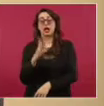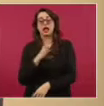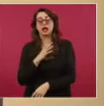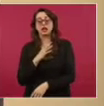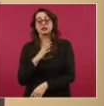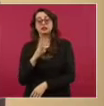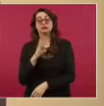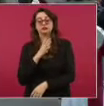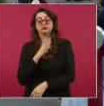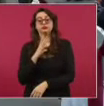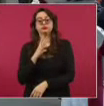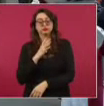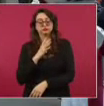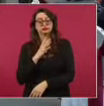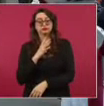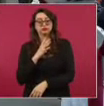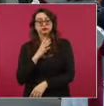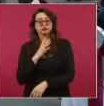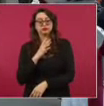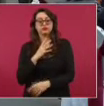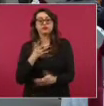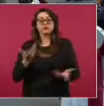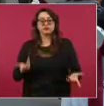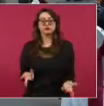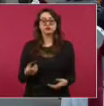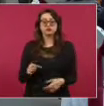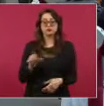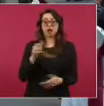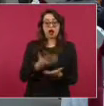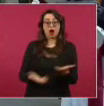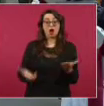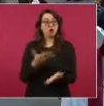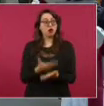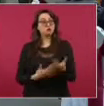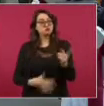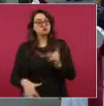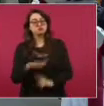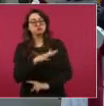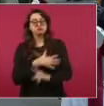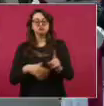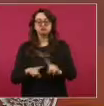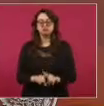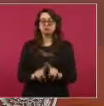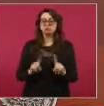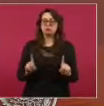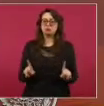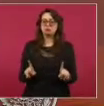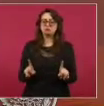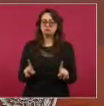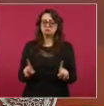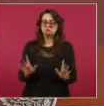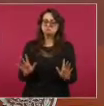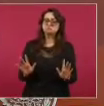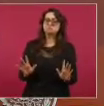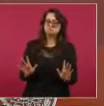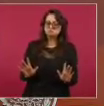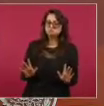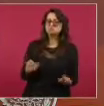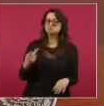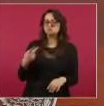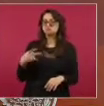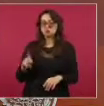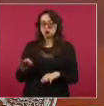Expresión común se convierte en afirmar que hoy son otros tiempos. Pero la búsqueda de mejores condiciones para las clases